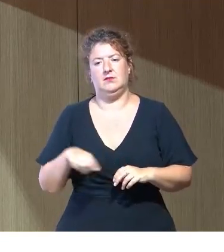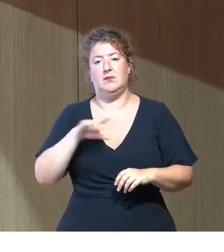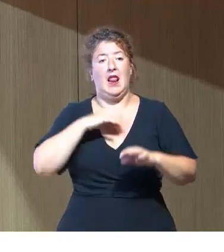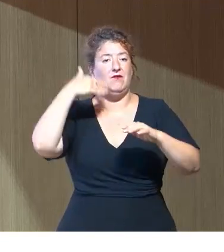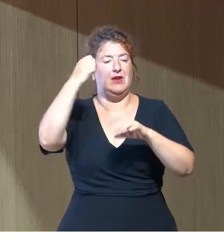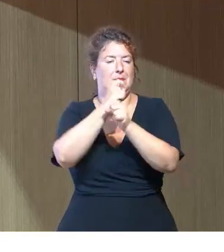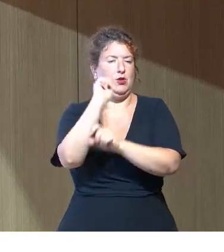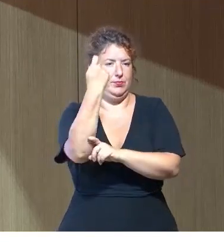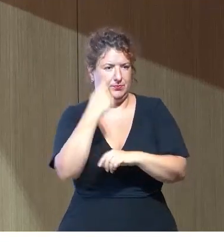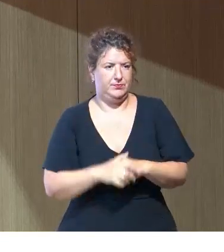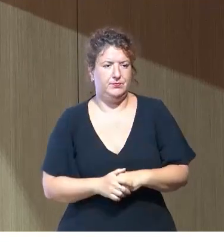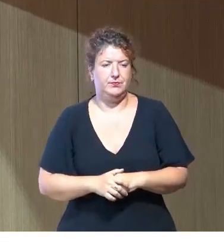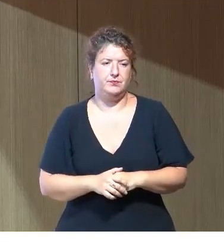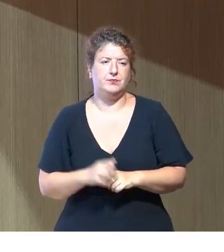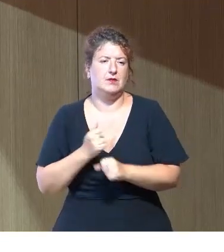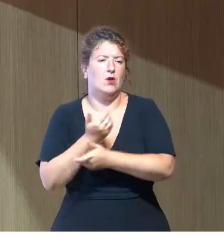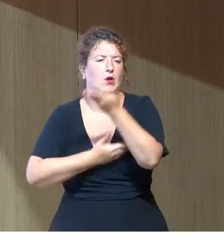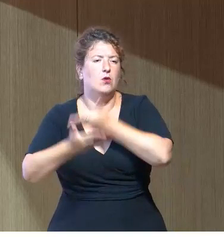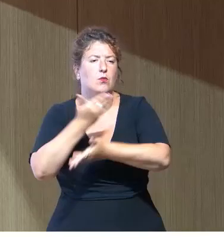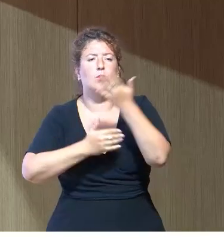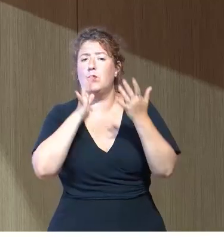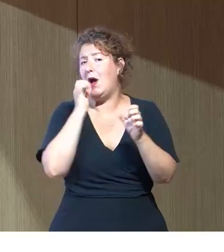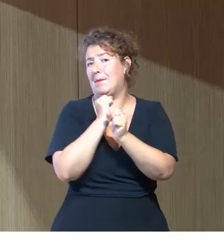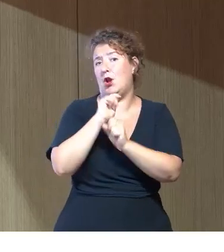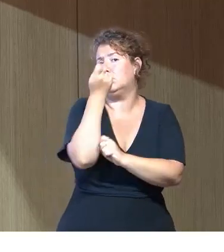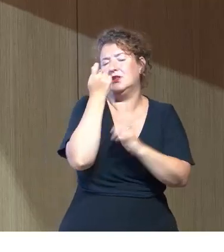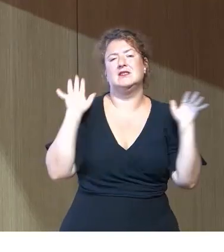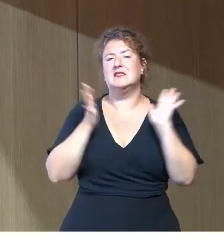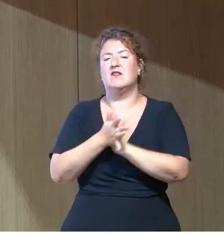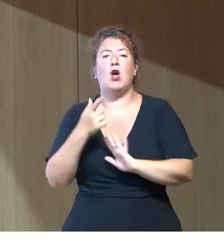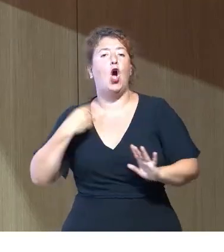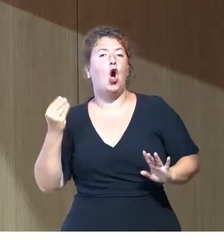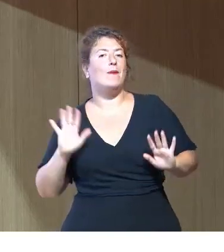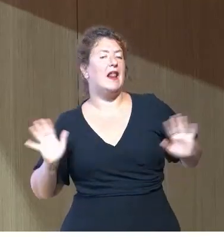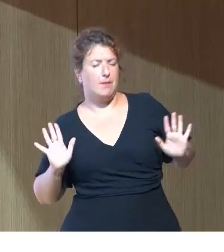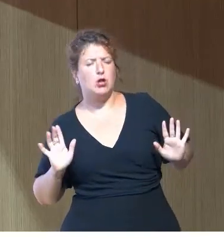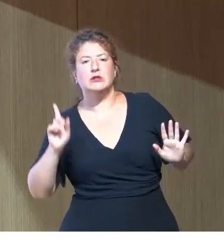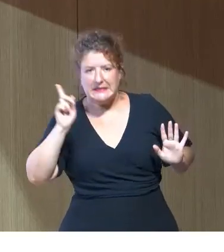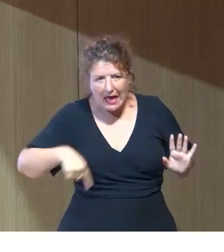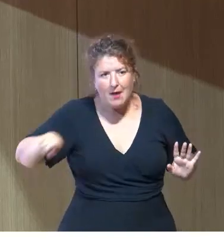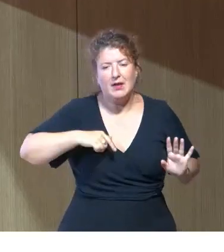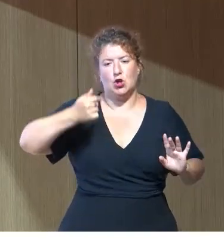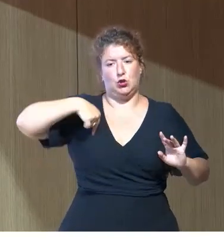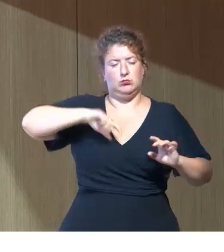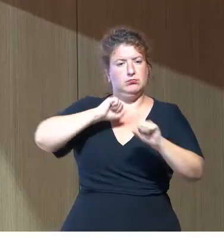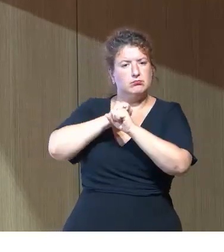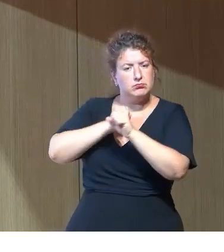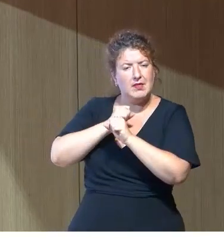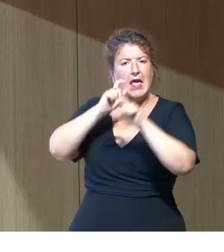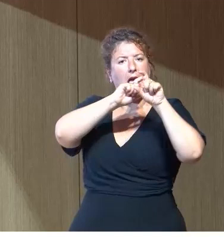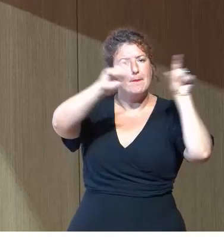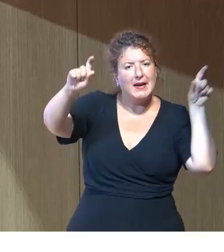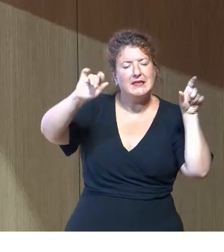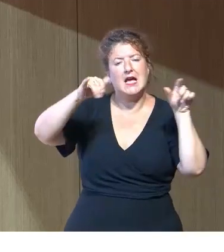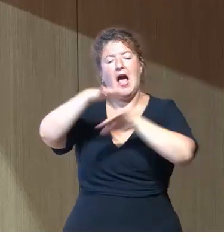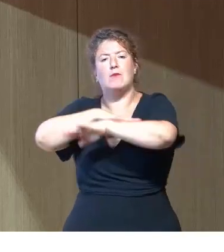encontrar un empleo para trabajar conjuntamente no porque encontrar un empleo no es una labor solo de los jóvenes sino también de las que estamos aquí de las empresas